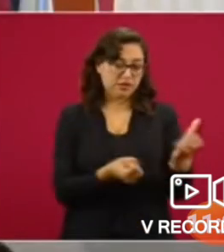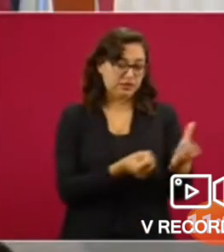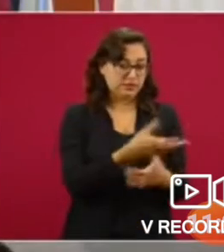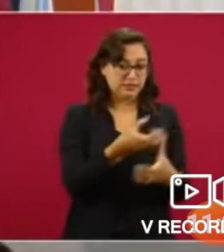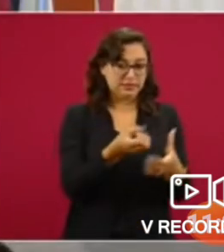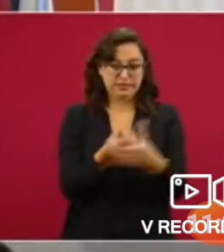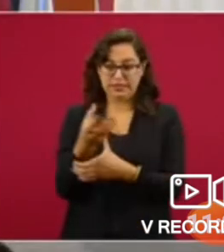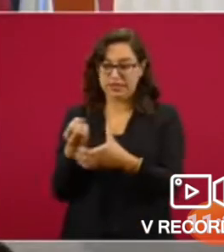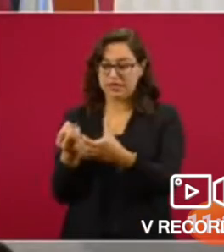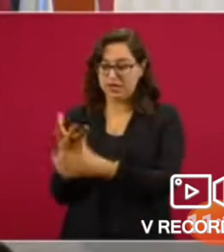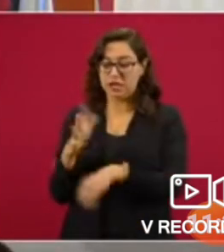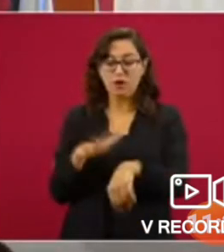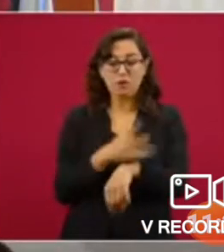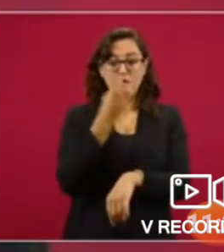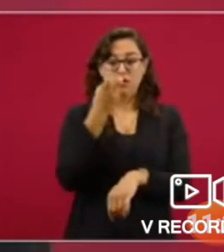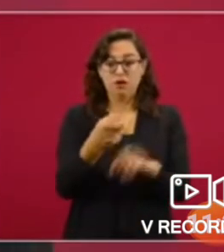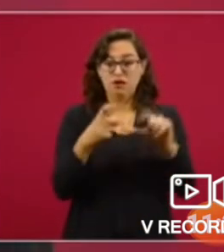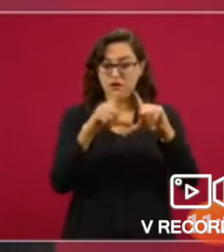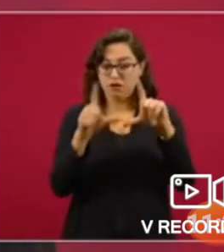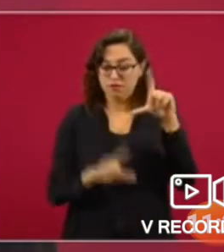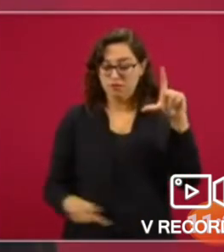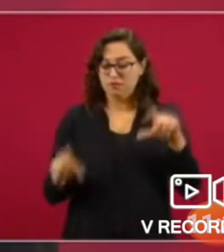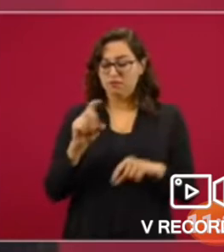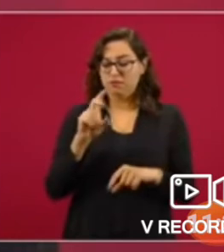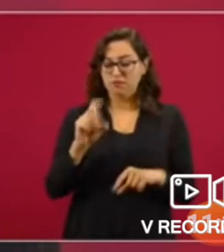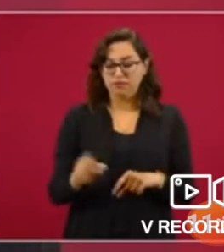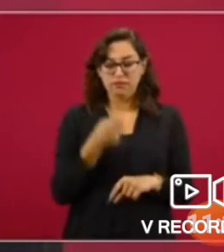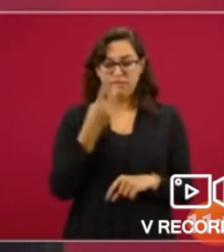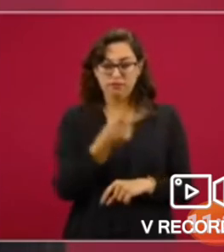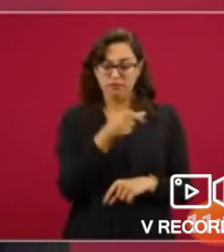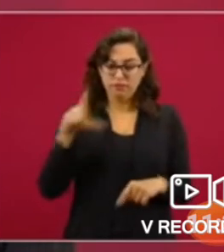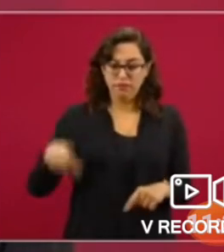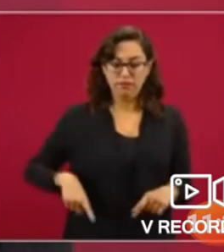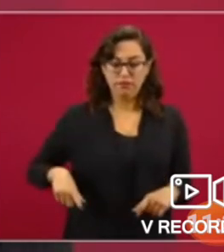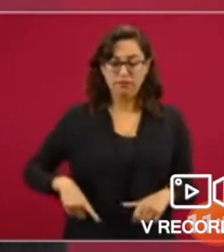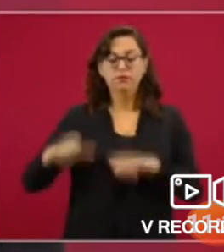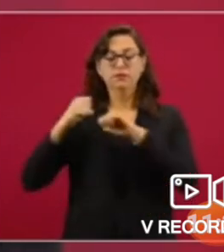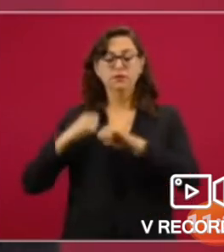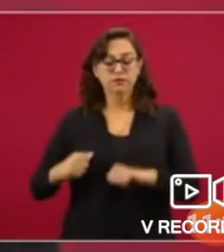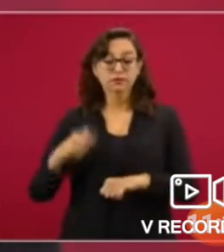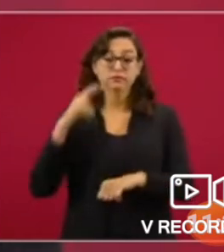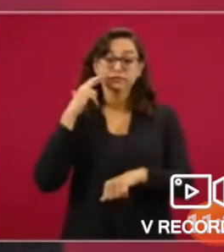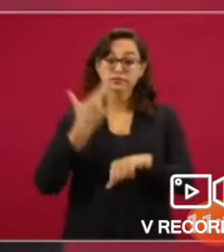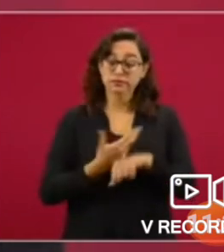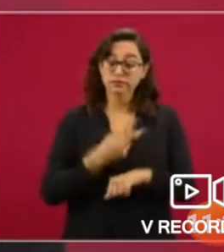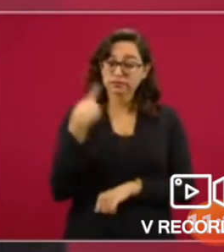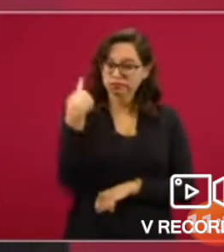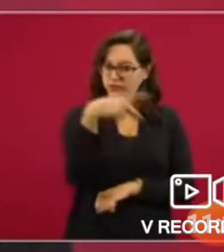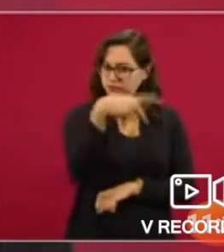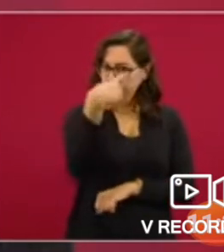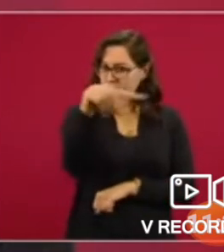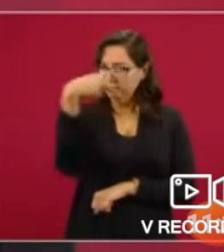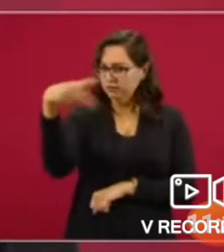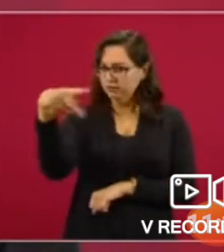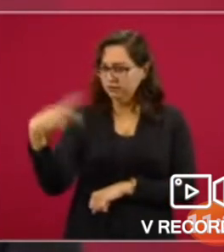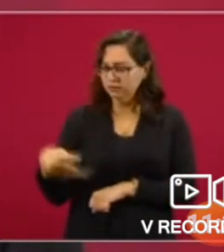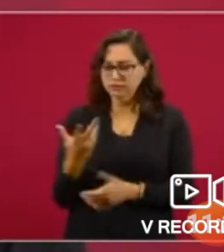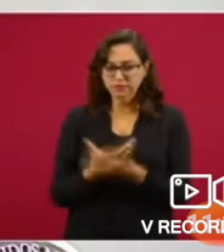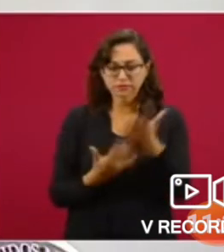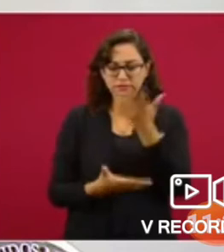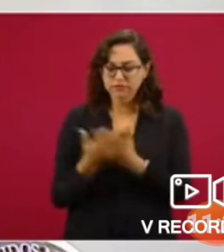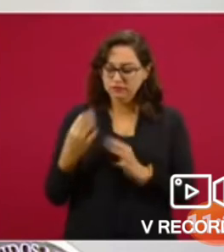tanto, todos los 32 gobiernos estatales tienen una responsabilidad de ir ejecutando estas acciones de una manera